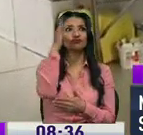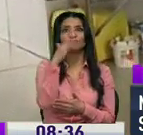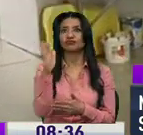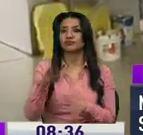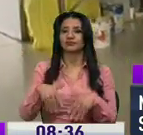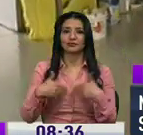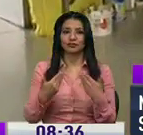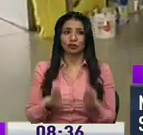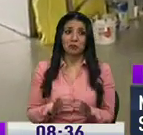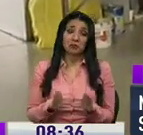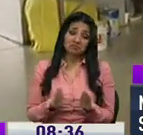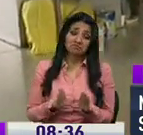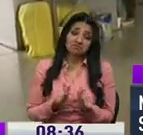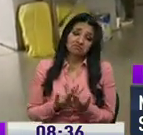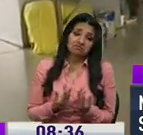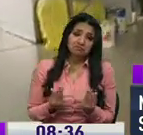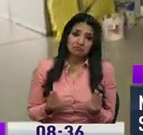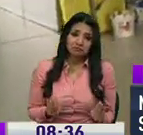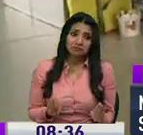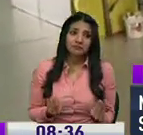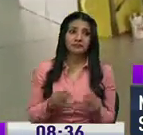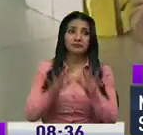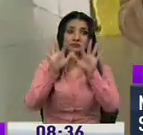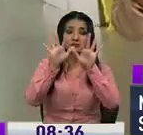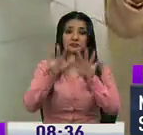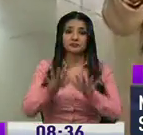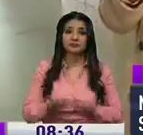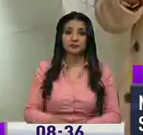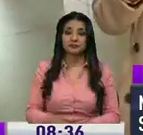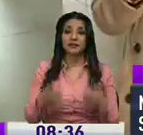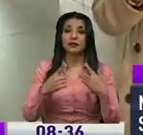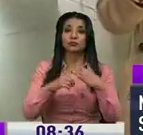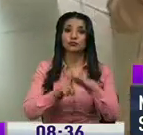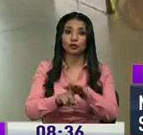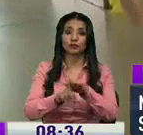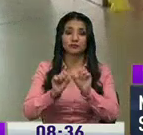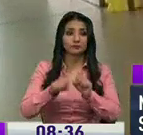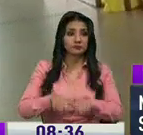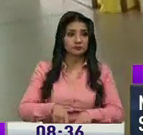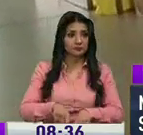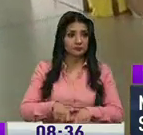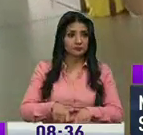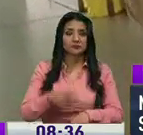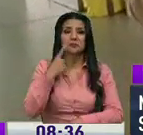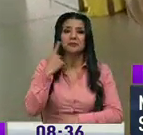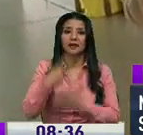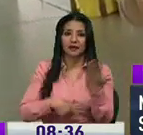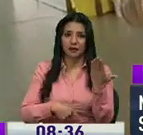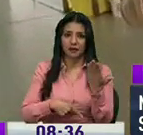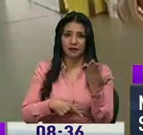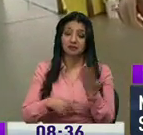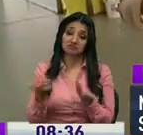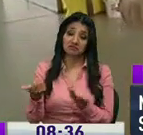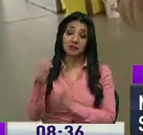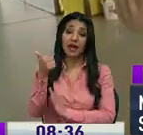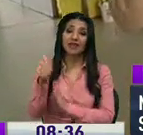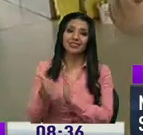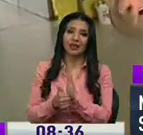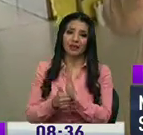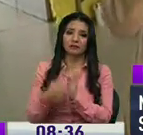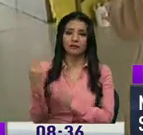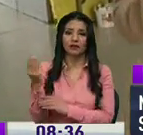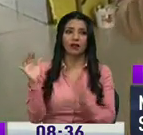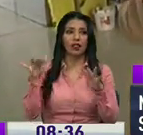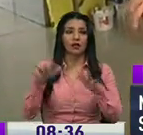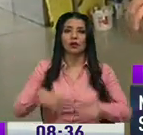es una alternativa, es una opción que está dando la Secretaría de Inclusión precisamente para eso, para incluir al arte urbano también en